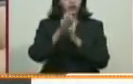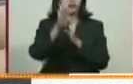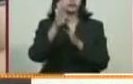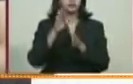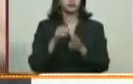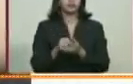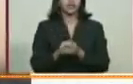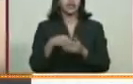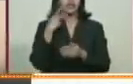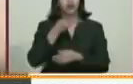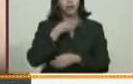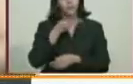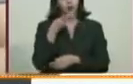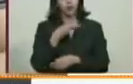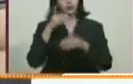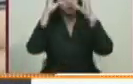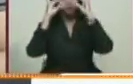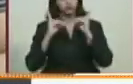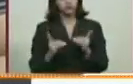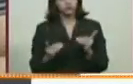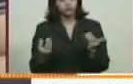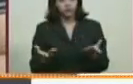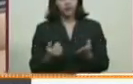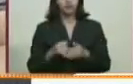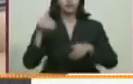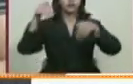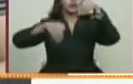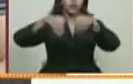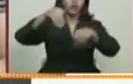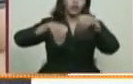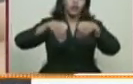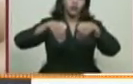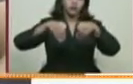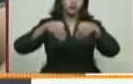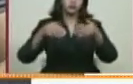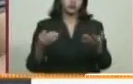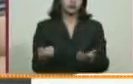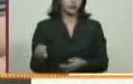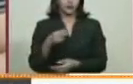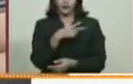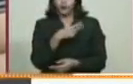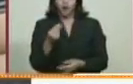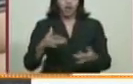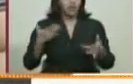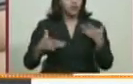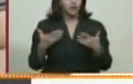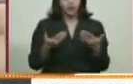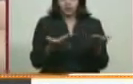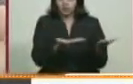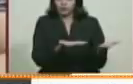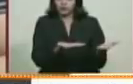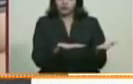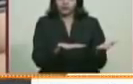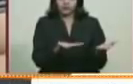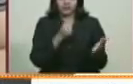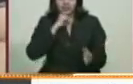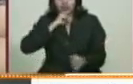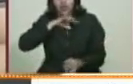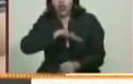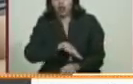Y la política, que se decida a través del sufragio, del voto, no de acciones como esta,